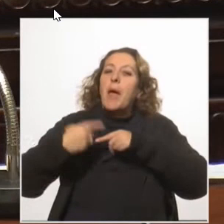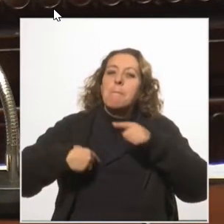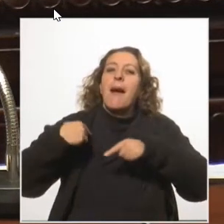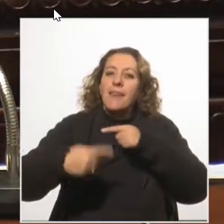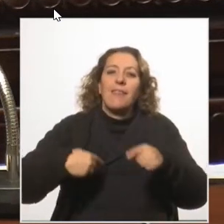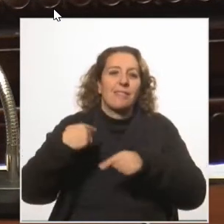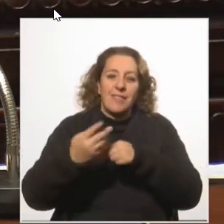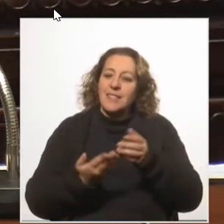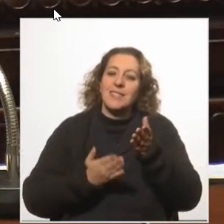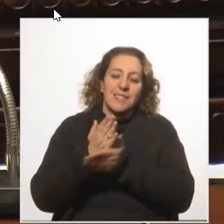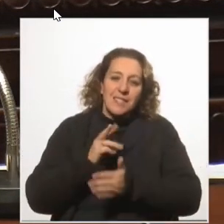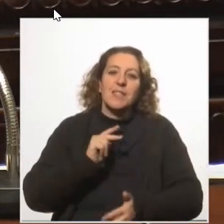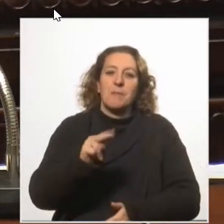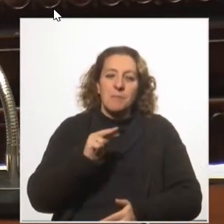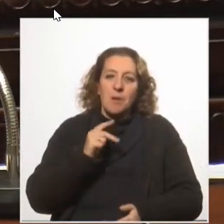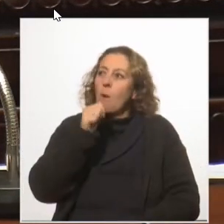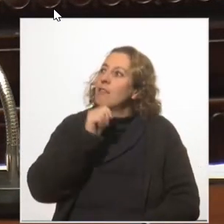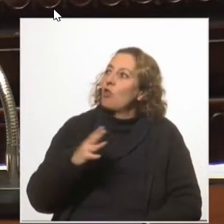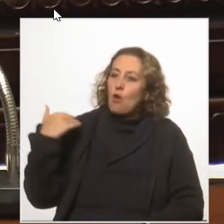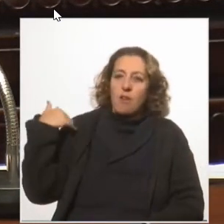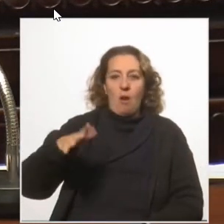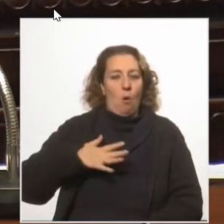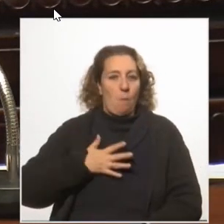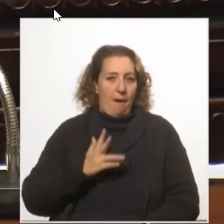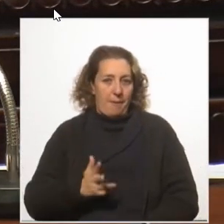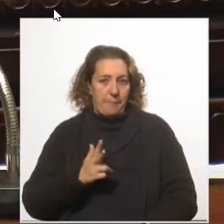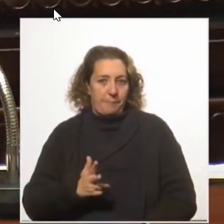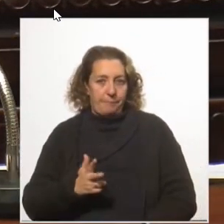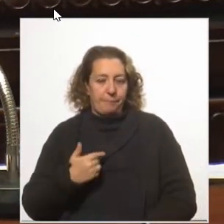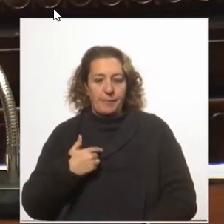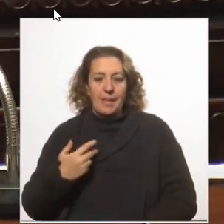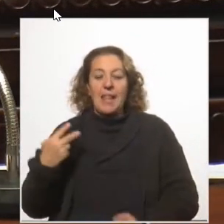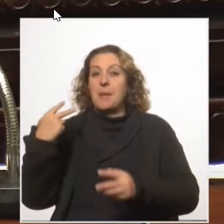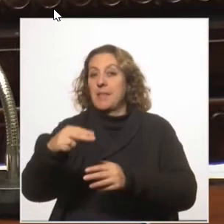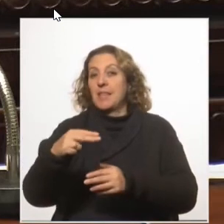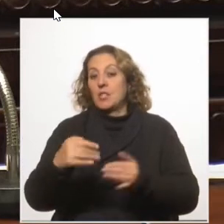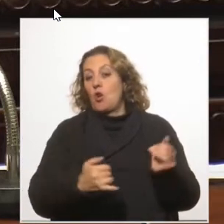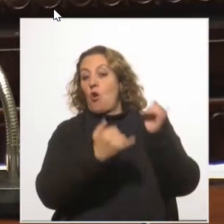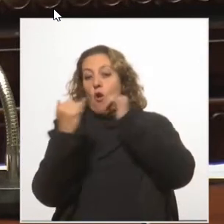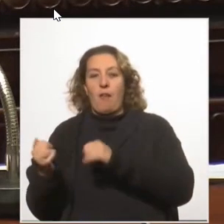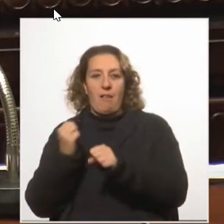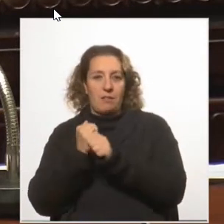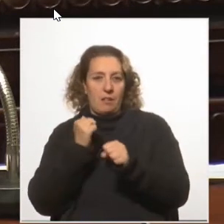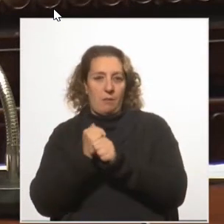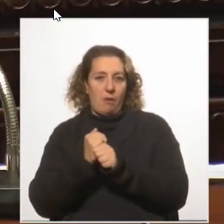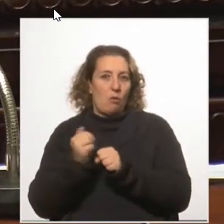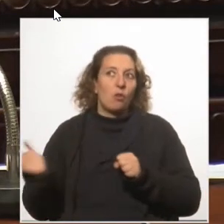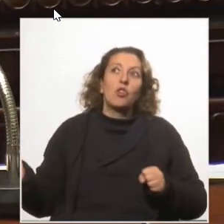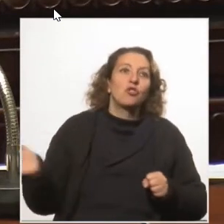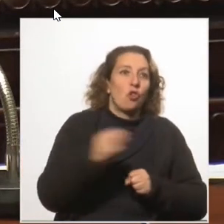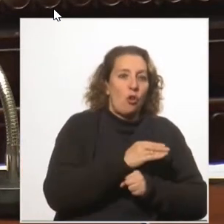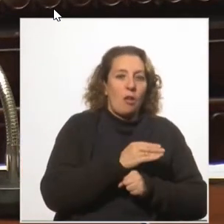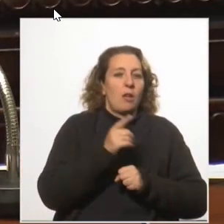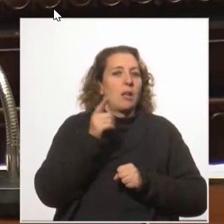cesar renovado de la historia humana. La limitación de la jornada de trabajo es, en todas partes,